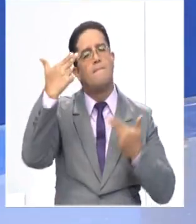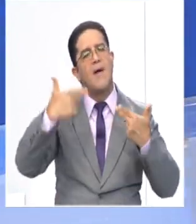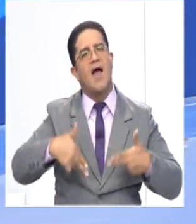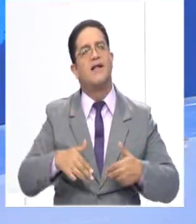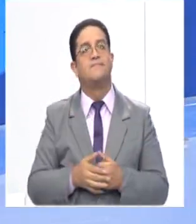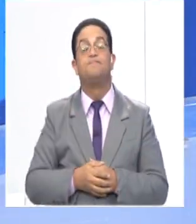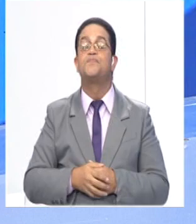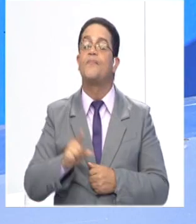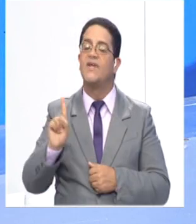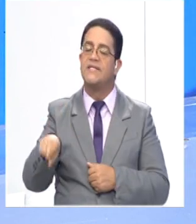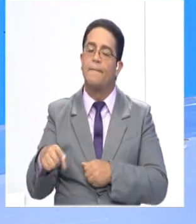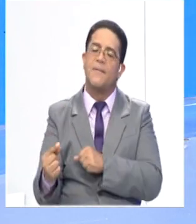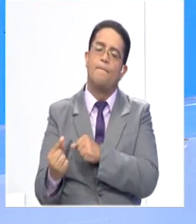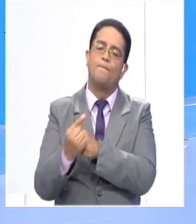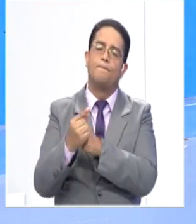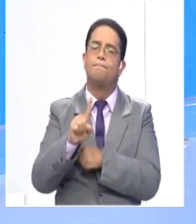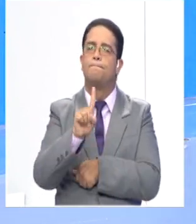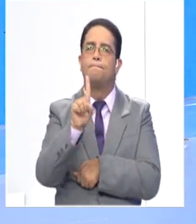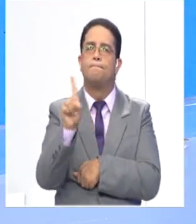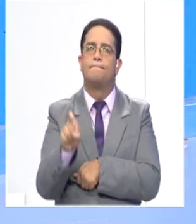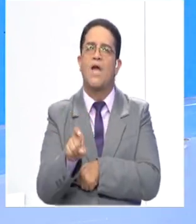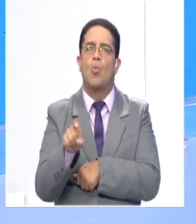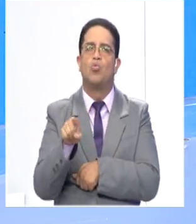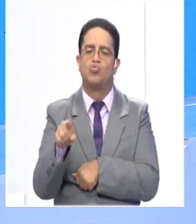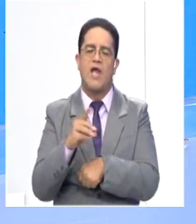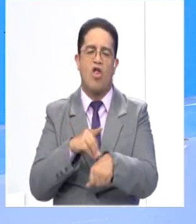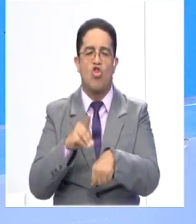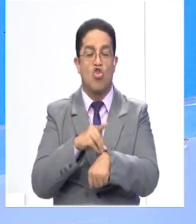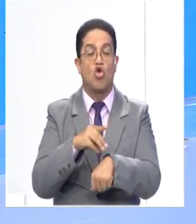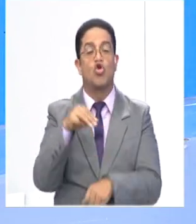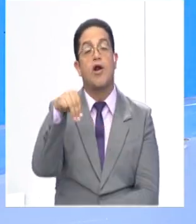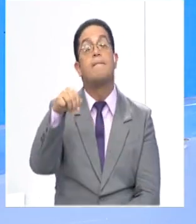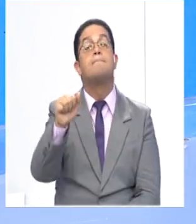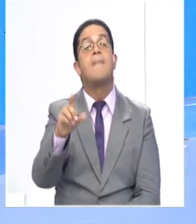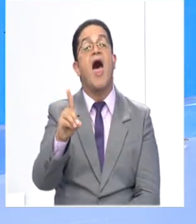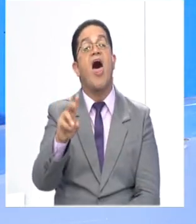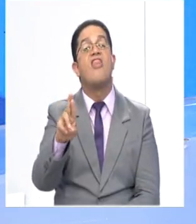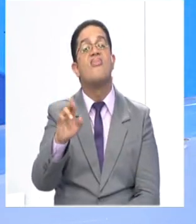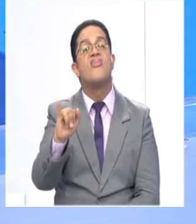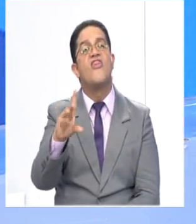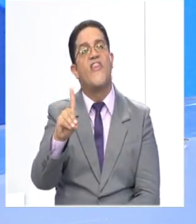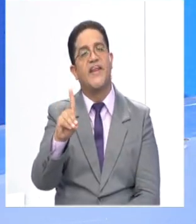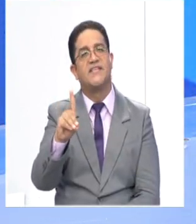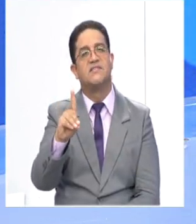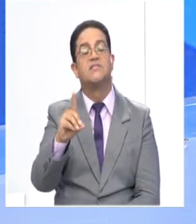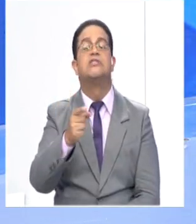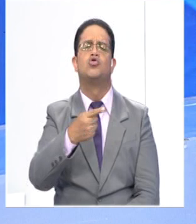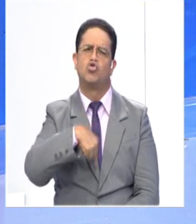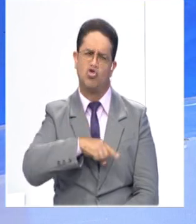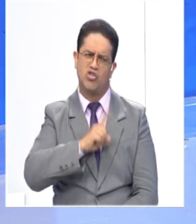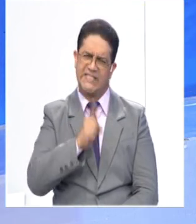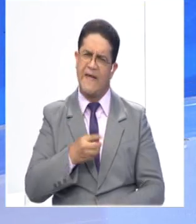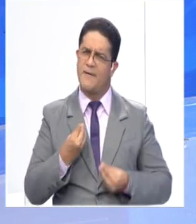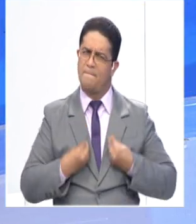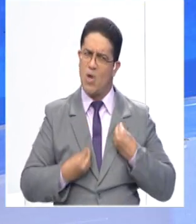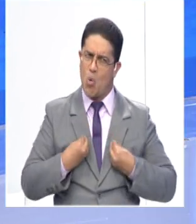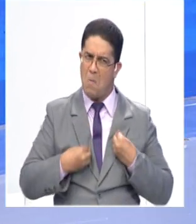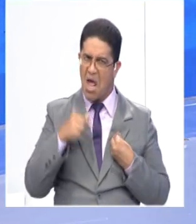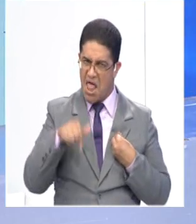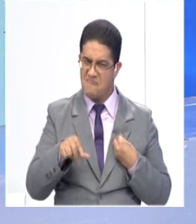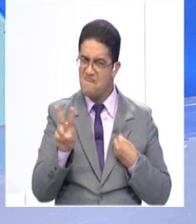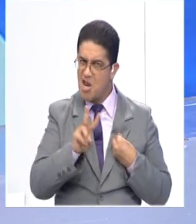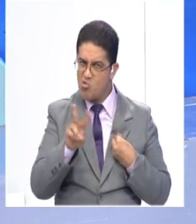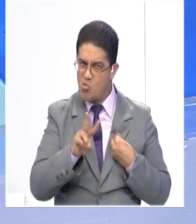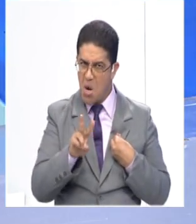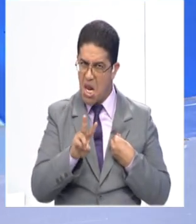siguiente pregunta, la hace Madrid Perosa. Doctor Luis Madrid nos dice lo siguiente: ¿debemos preocuparnos en Venezuela por este virus del